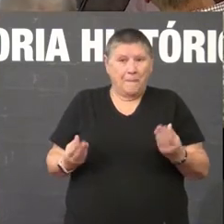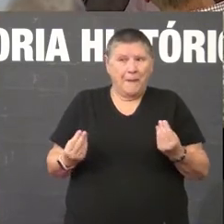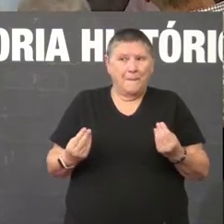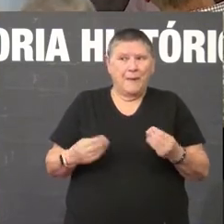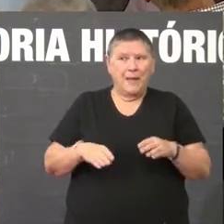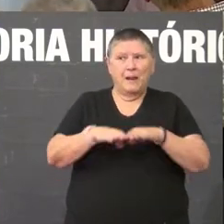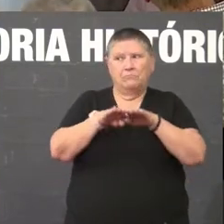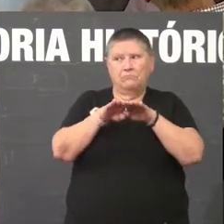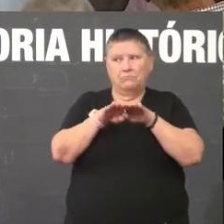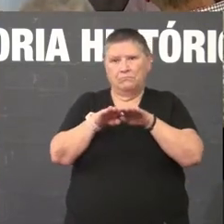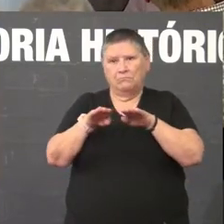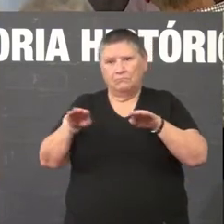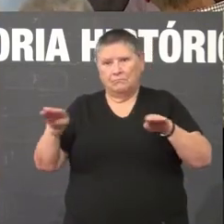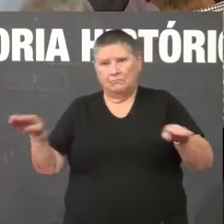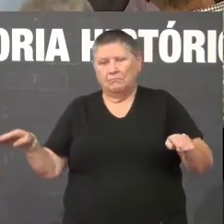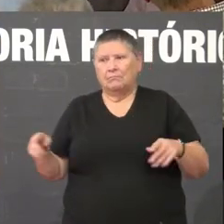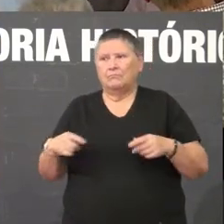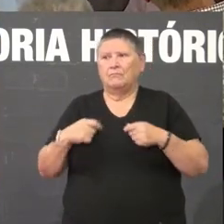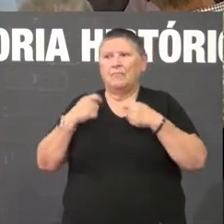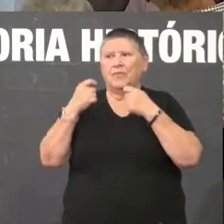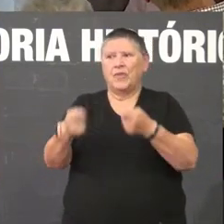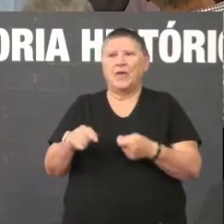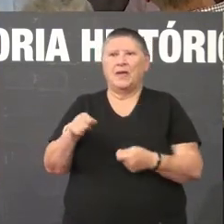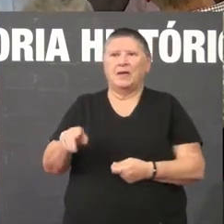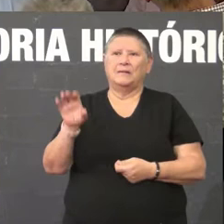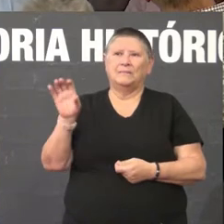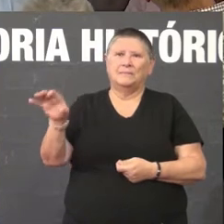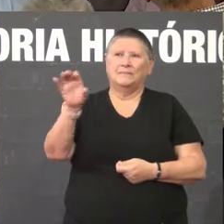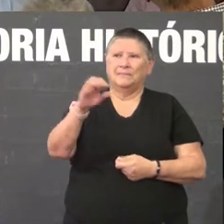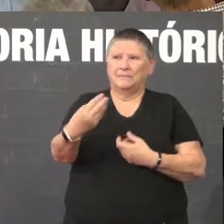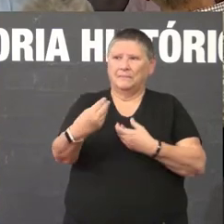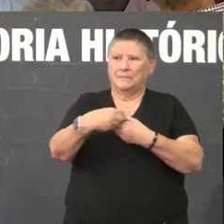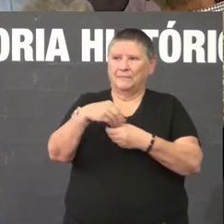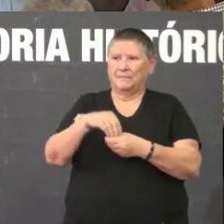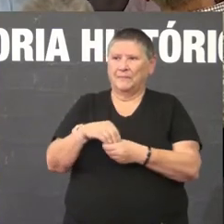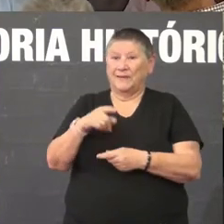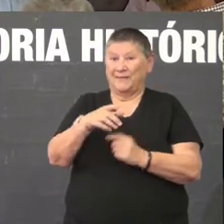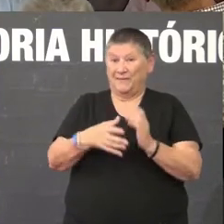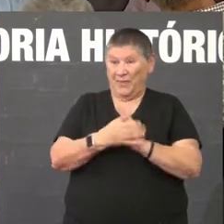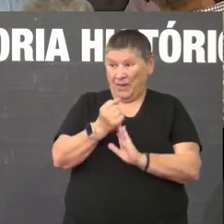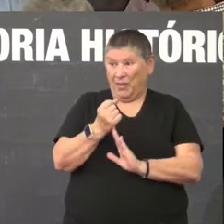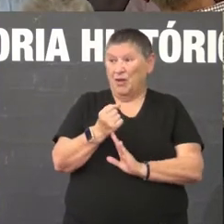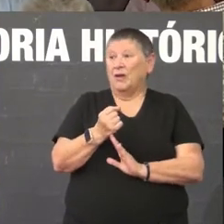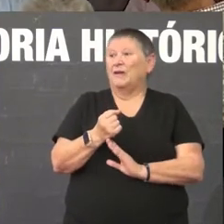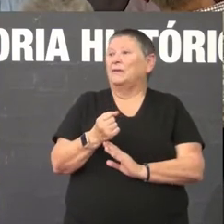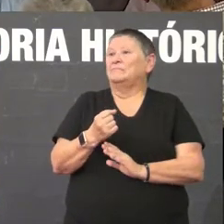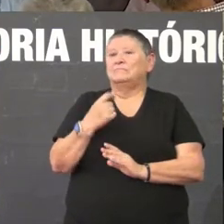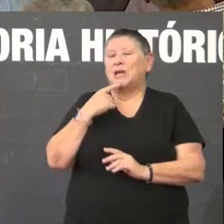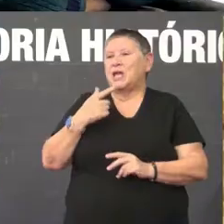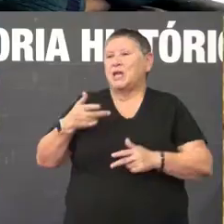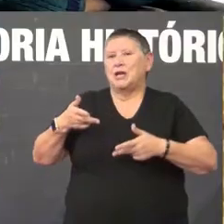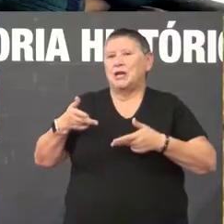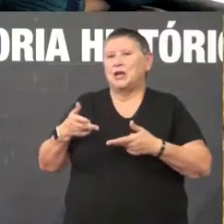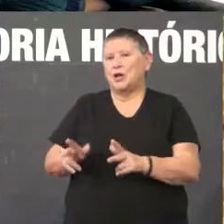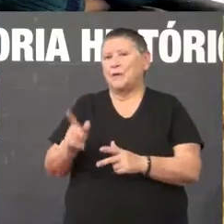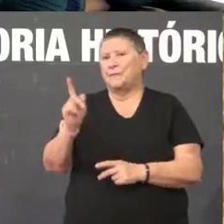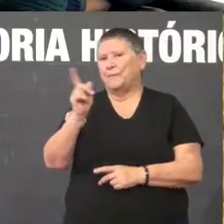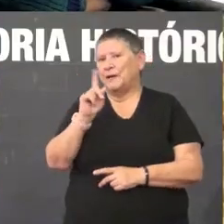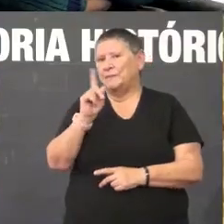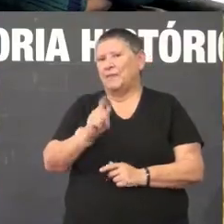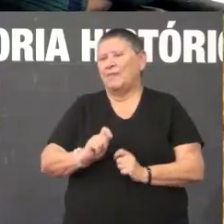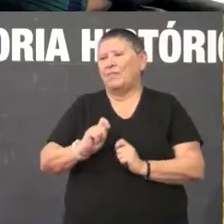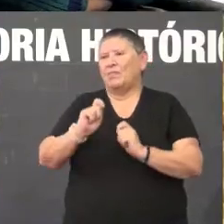ninguna de estas nacións que integraran a federación e non se permitiría a merma de facultades